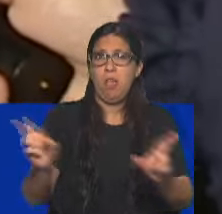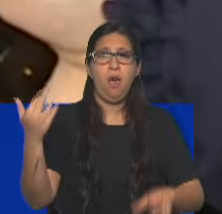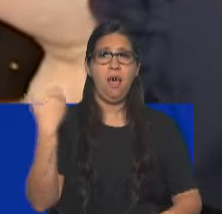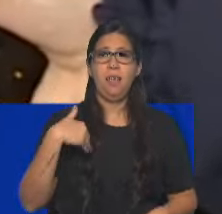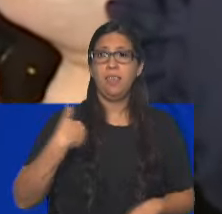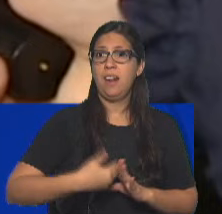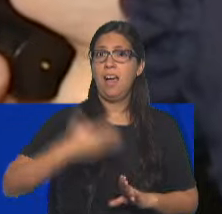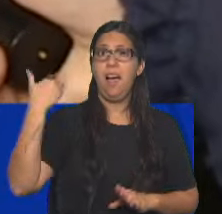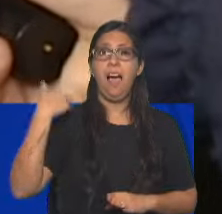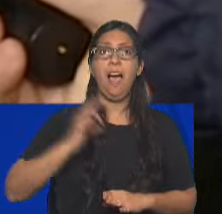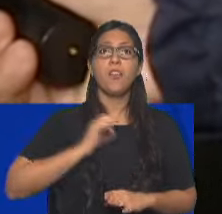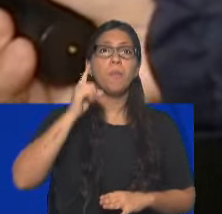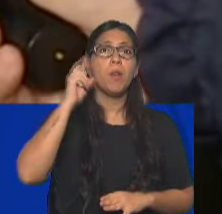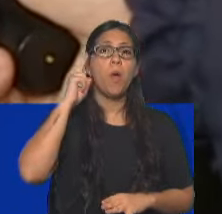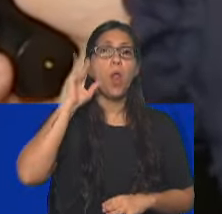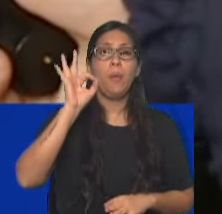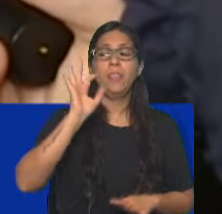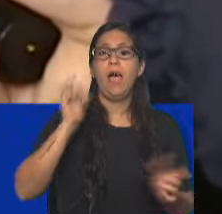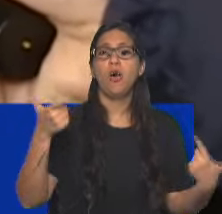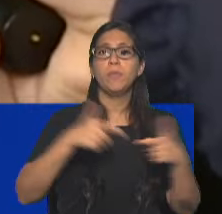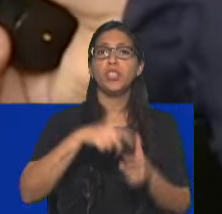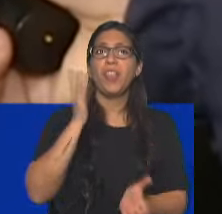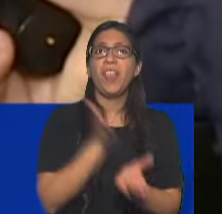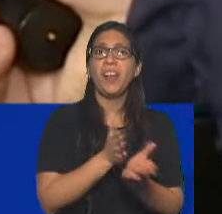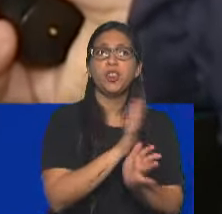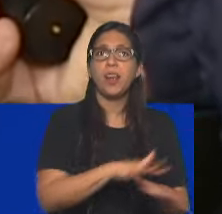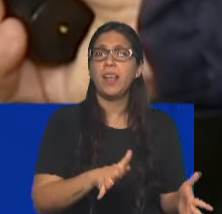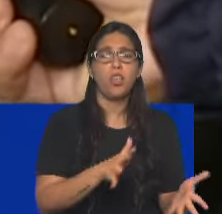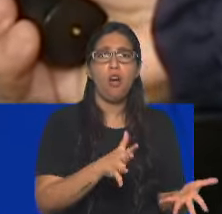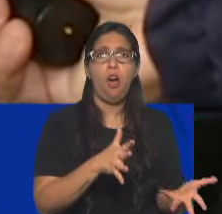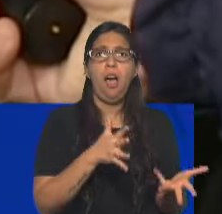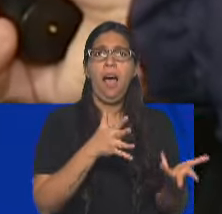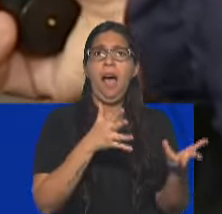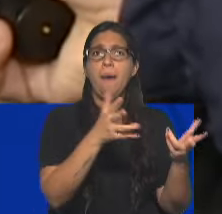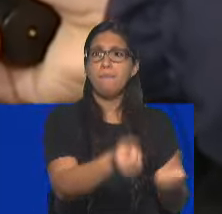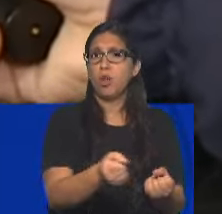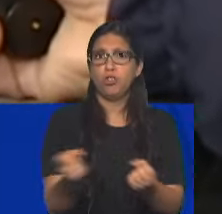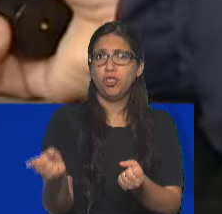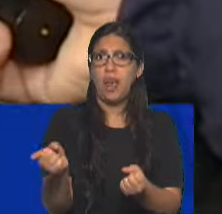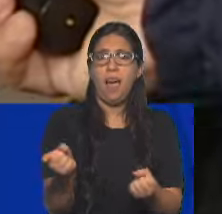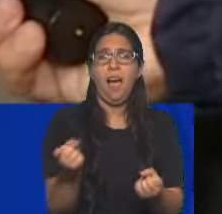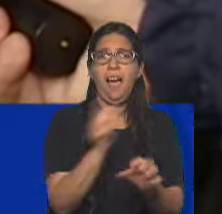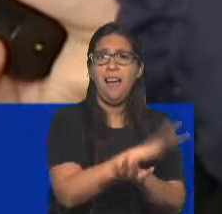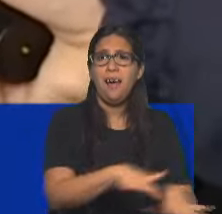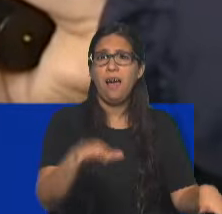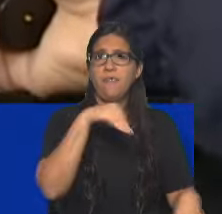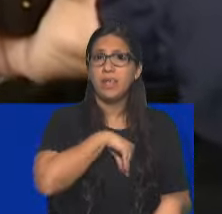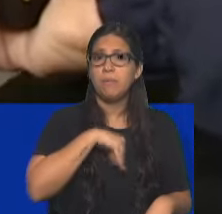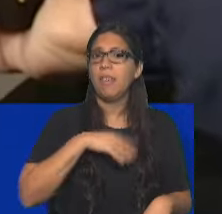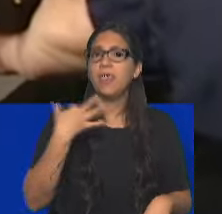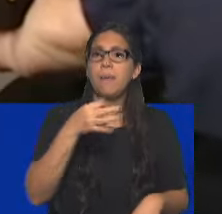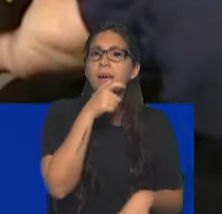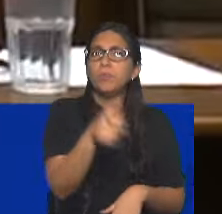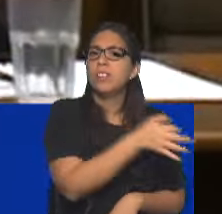desde el año 1990 por la Comisión de Derechos del Niño. Pero a la vez, esto es tan disparatado que cuesta tener una respuesta exacta,